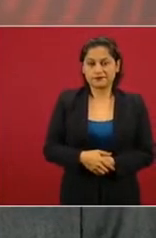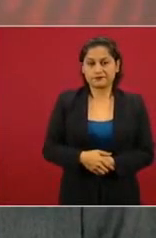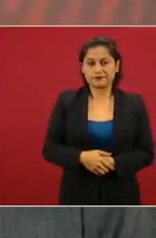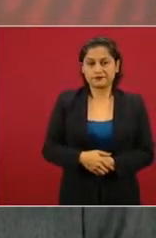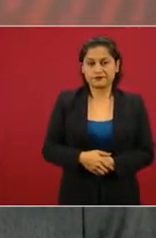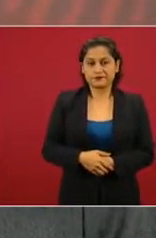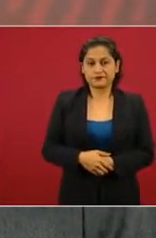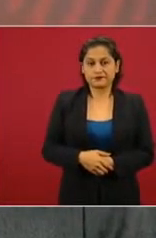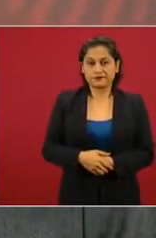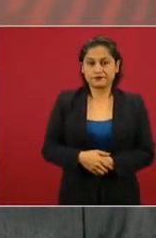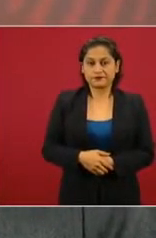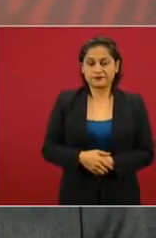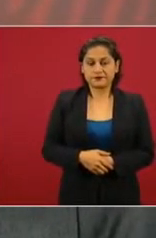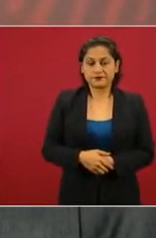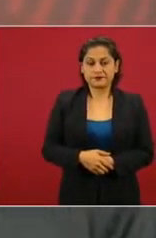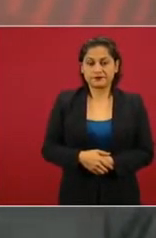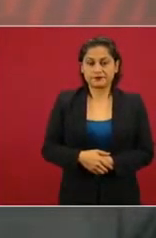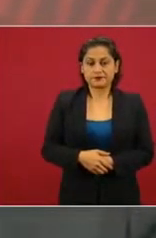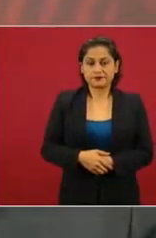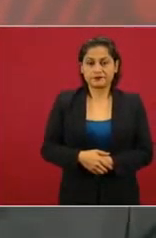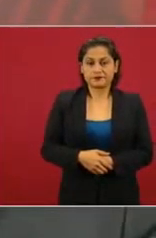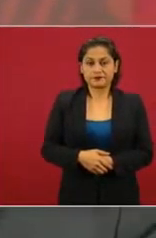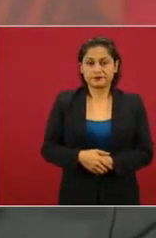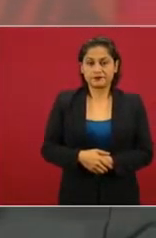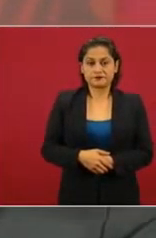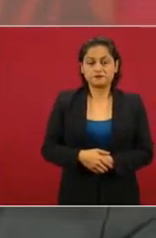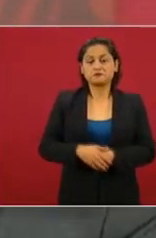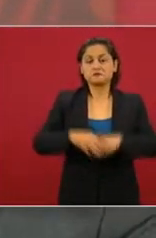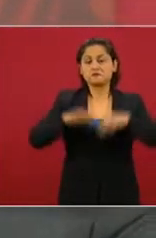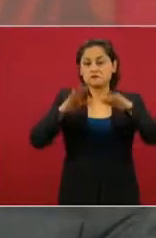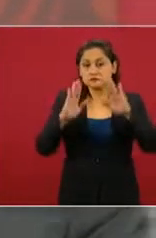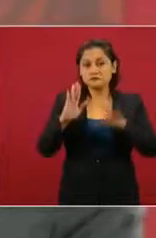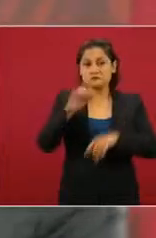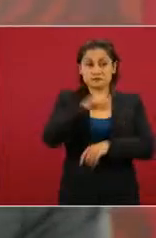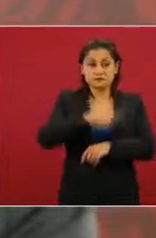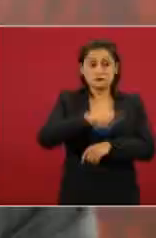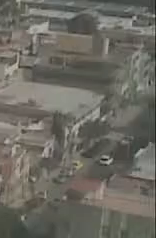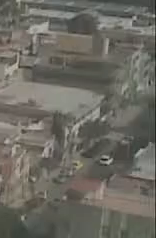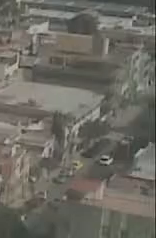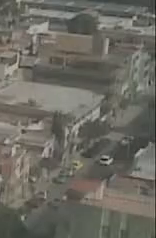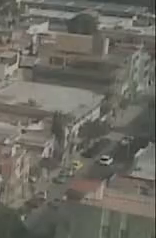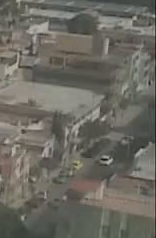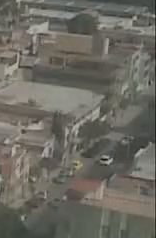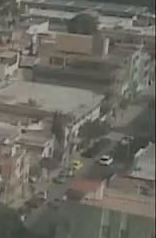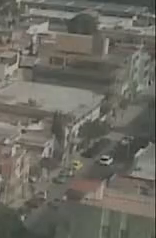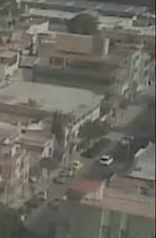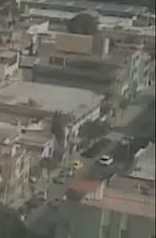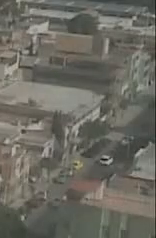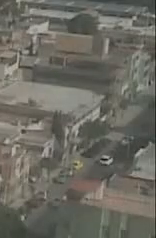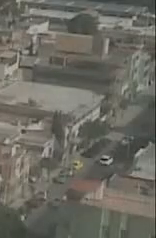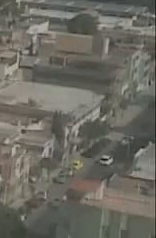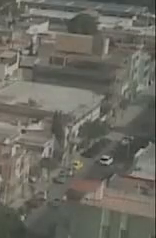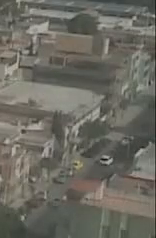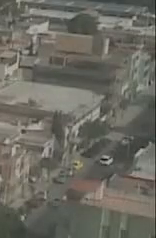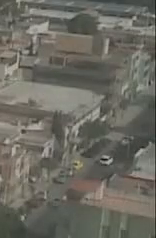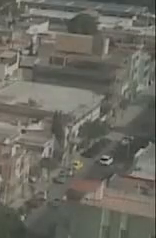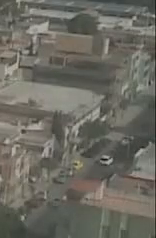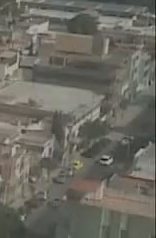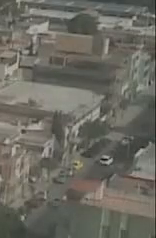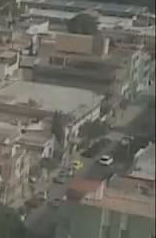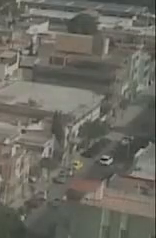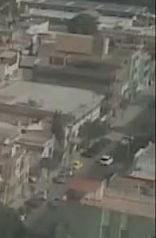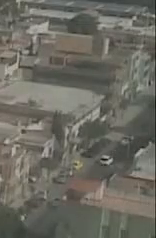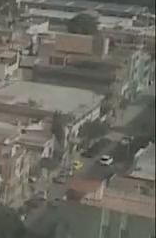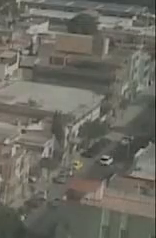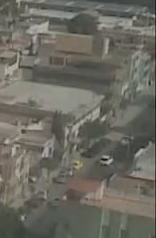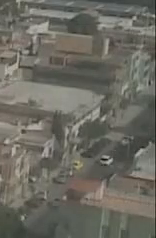gusto, Ángel, un gran abrazo. Abrazo de regreso. El maestro Roberto Castellán Rueda, escritor, historiador y analista.